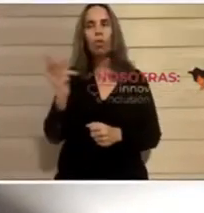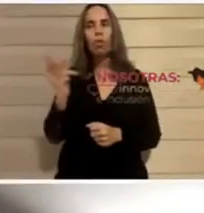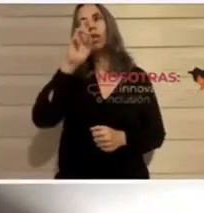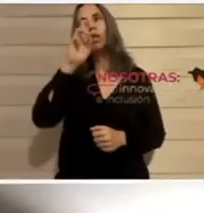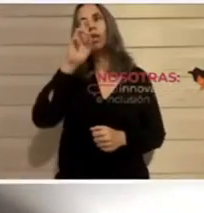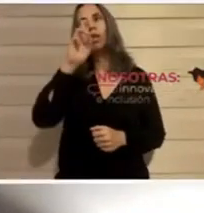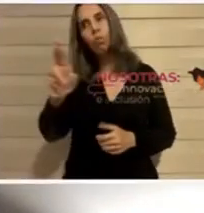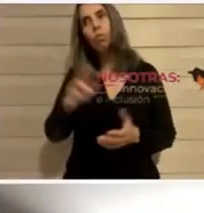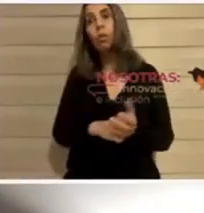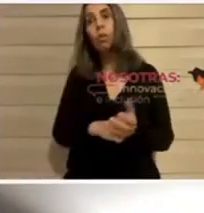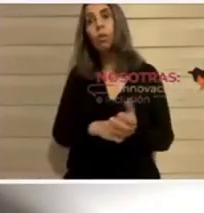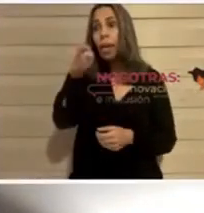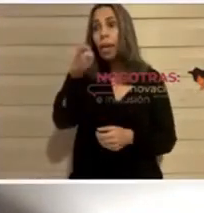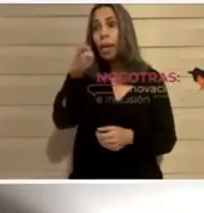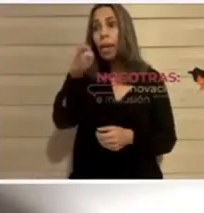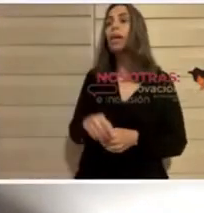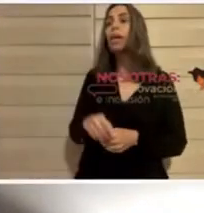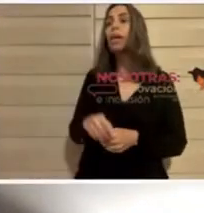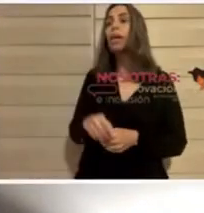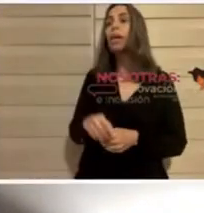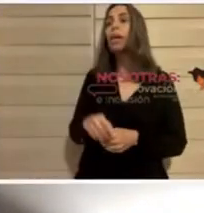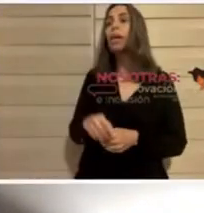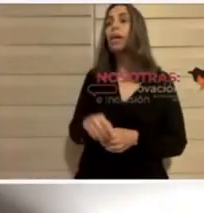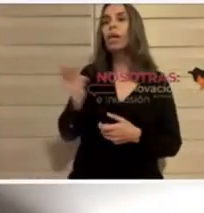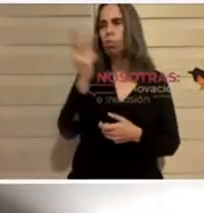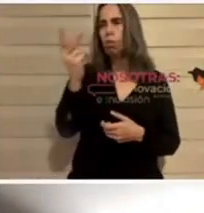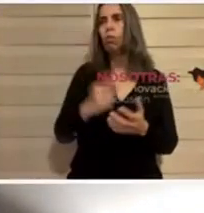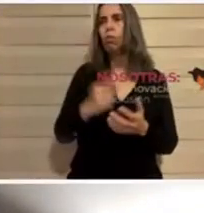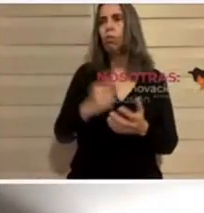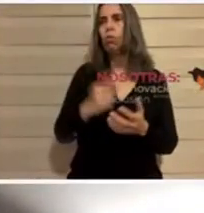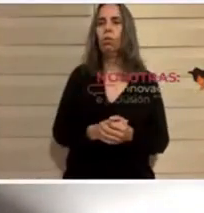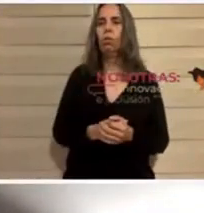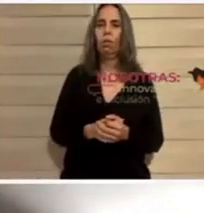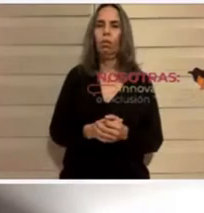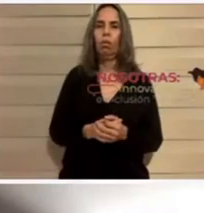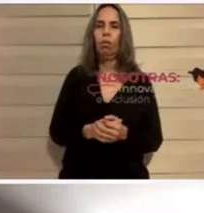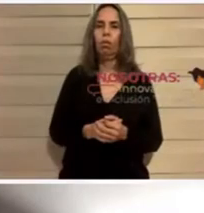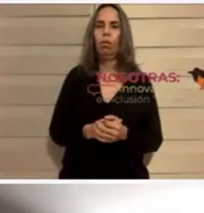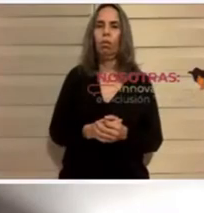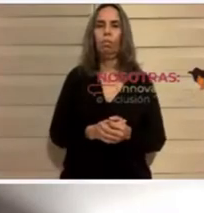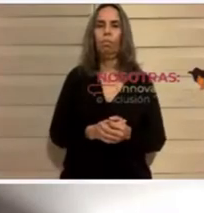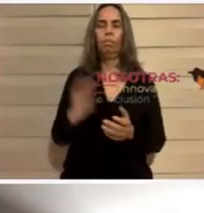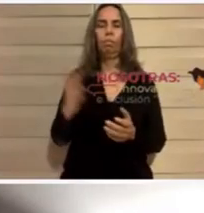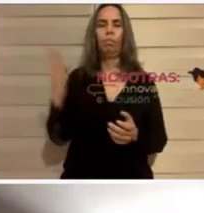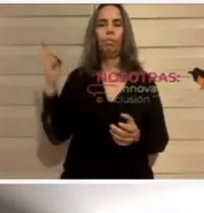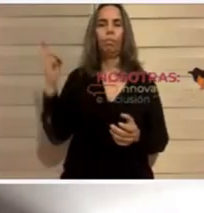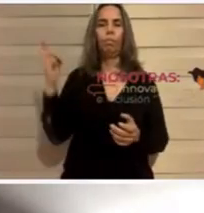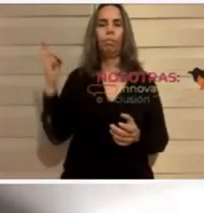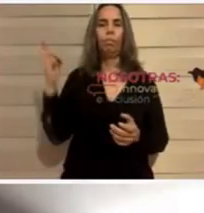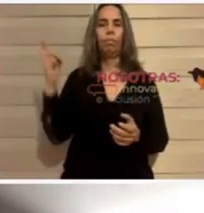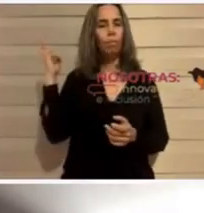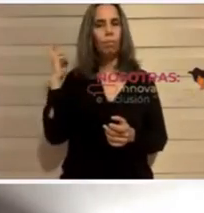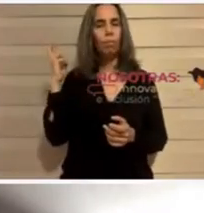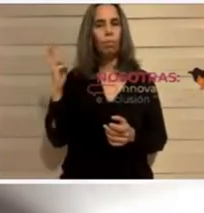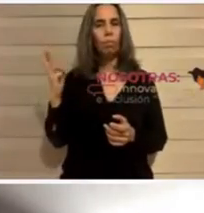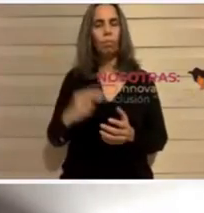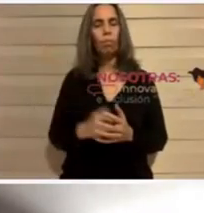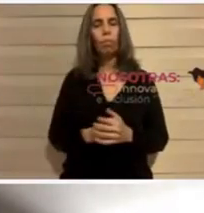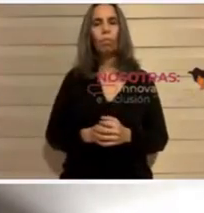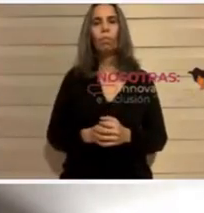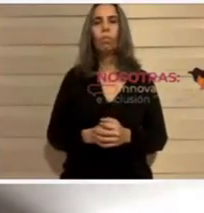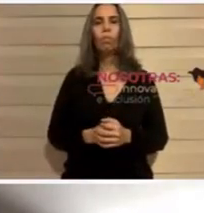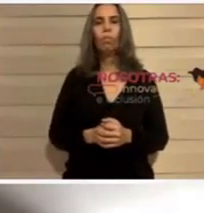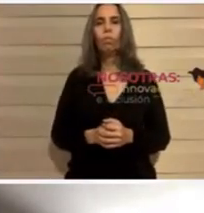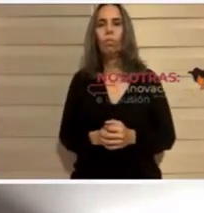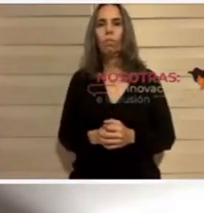de ellas. Y si me permiten, podemos irlas explorando. Y les voy diciendo quién